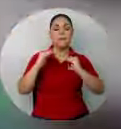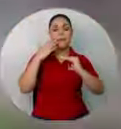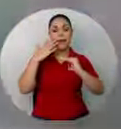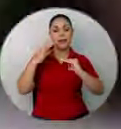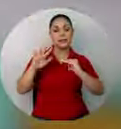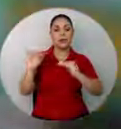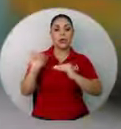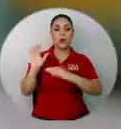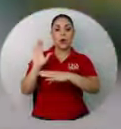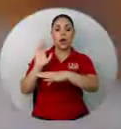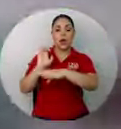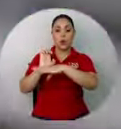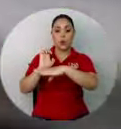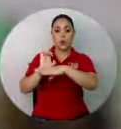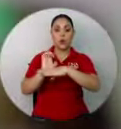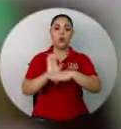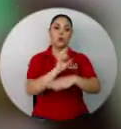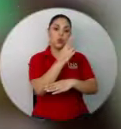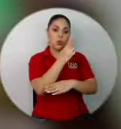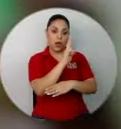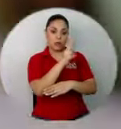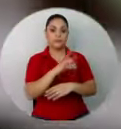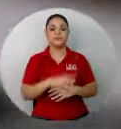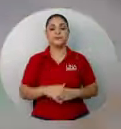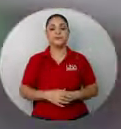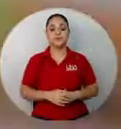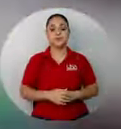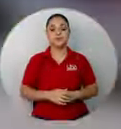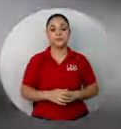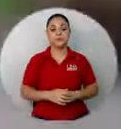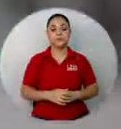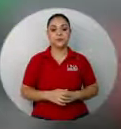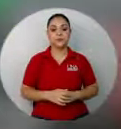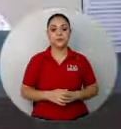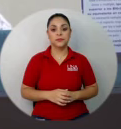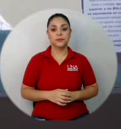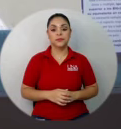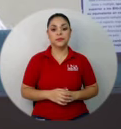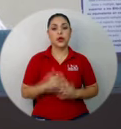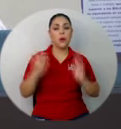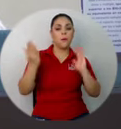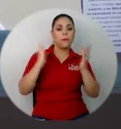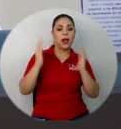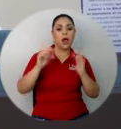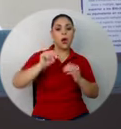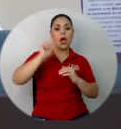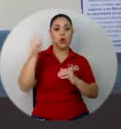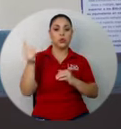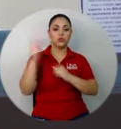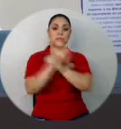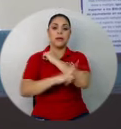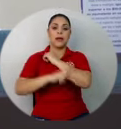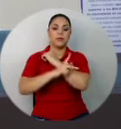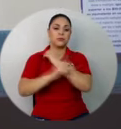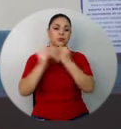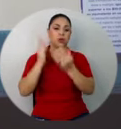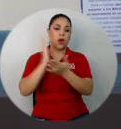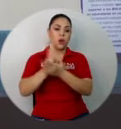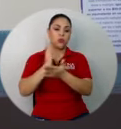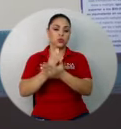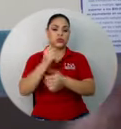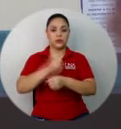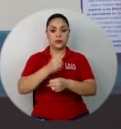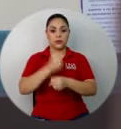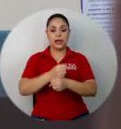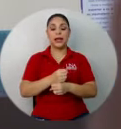nivel como Ecuador y Uruguay en cuanto a países de acoso